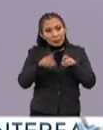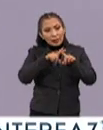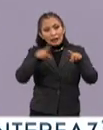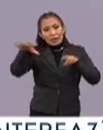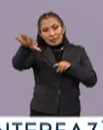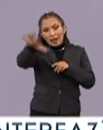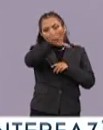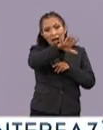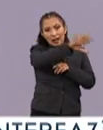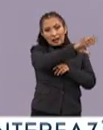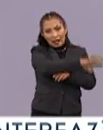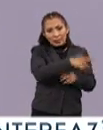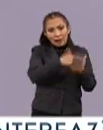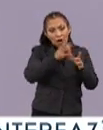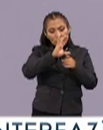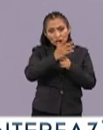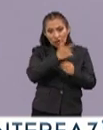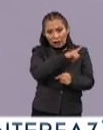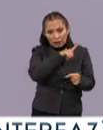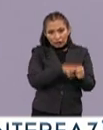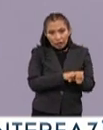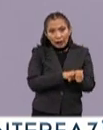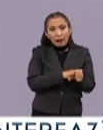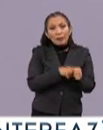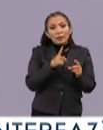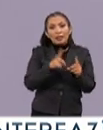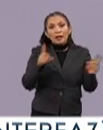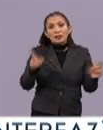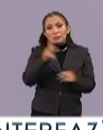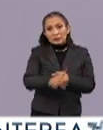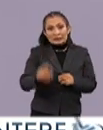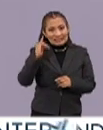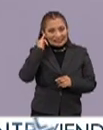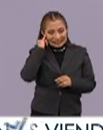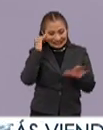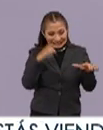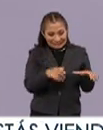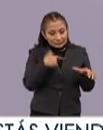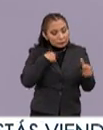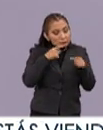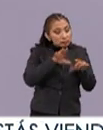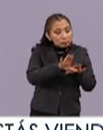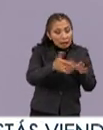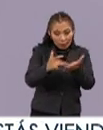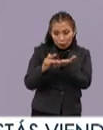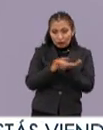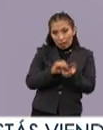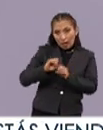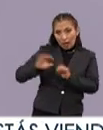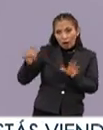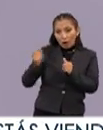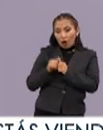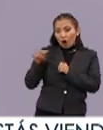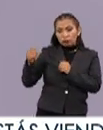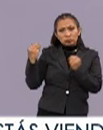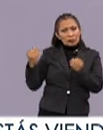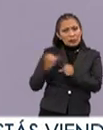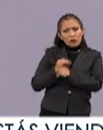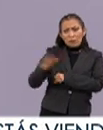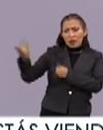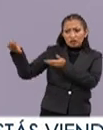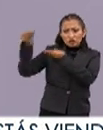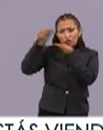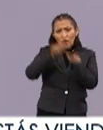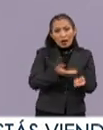diferentes áreas dentro de la Comisión Nacional para el Desarrollo de los Pueblos Indígenas, apoyados, por supuesto, también con mucha